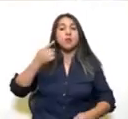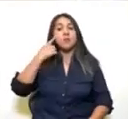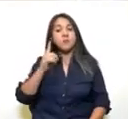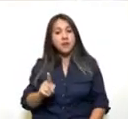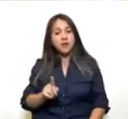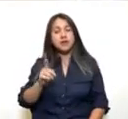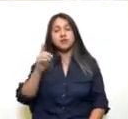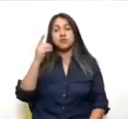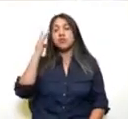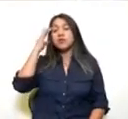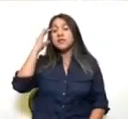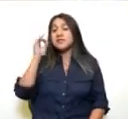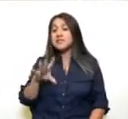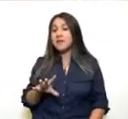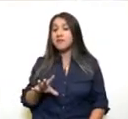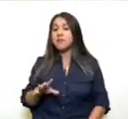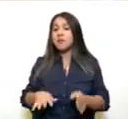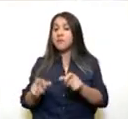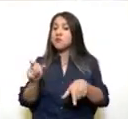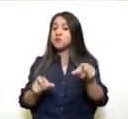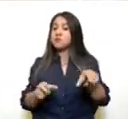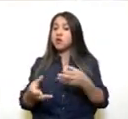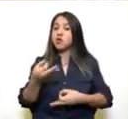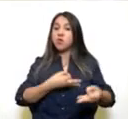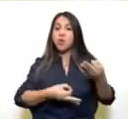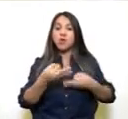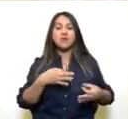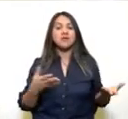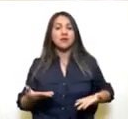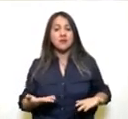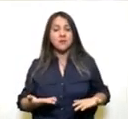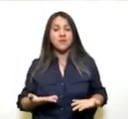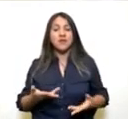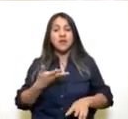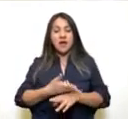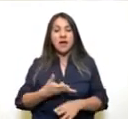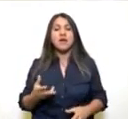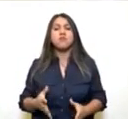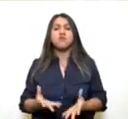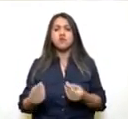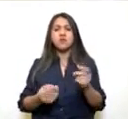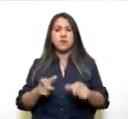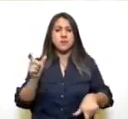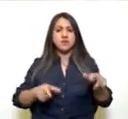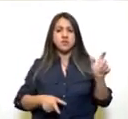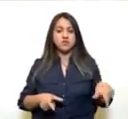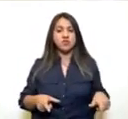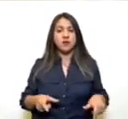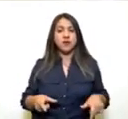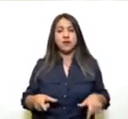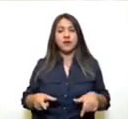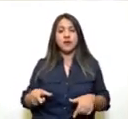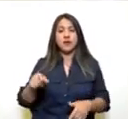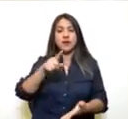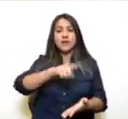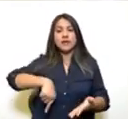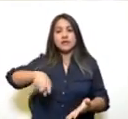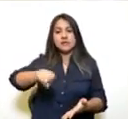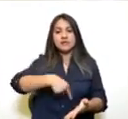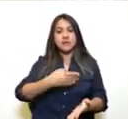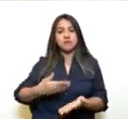sabemos por las personas es que hay una gran cantidad de gente que ha quedado rechazadas